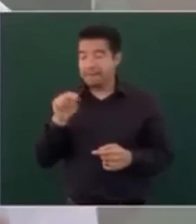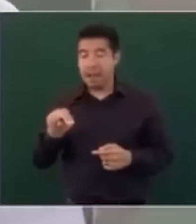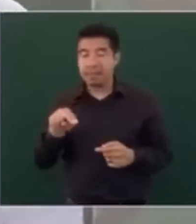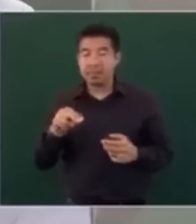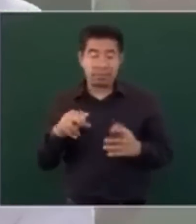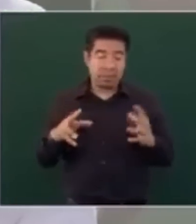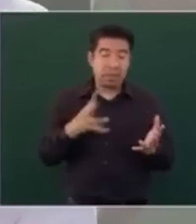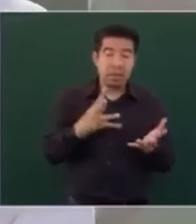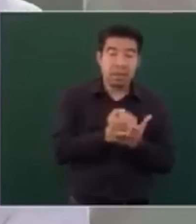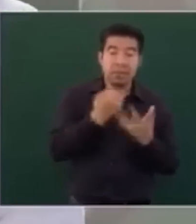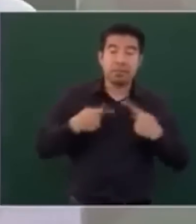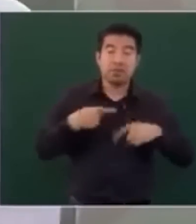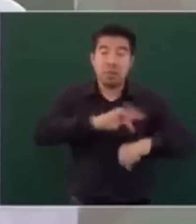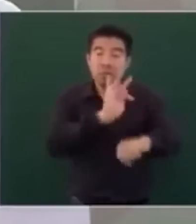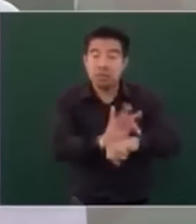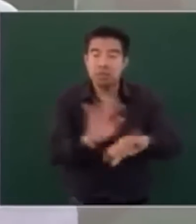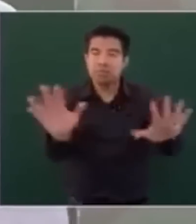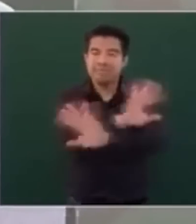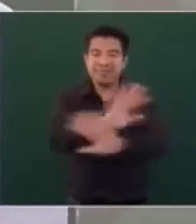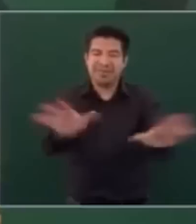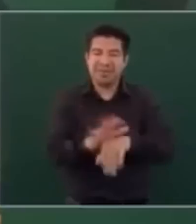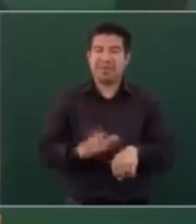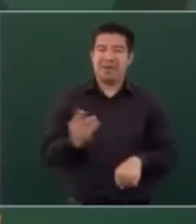nada, porque todo era una